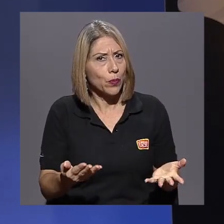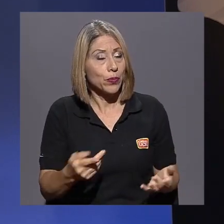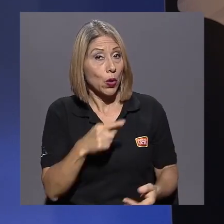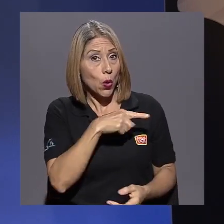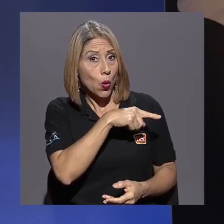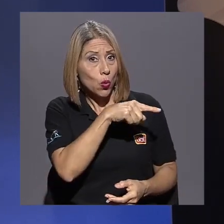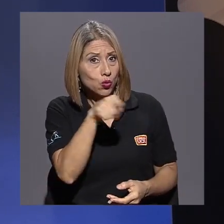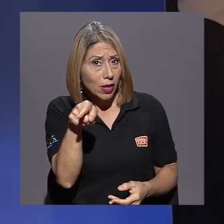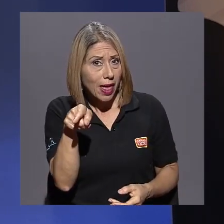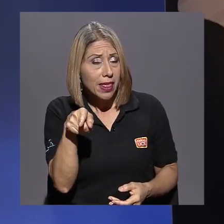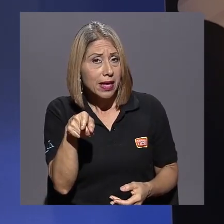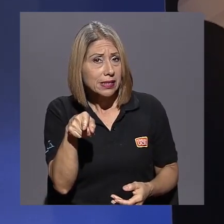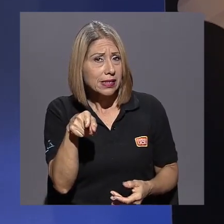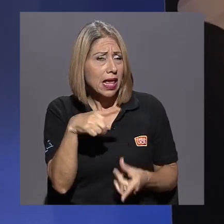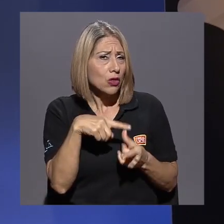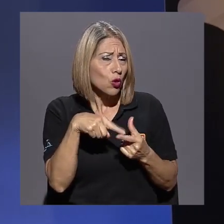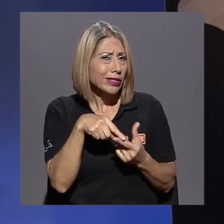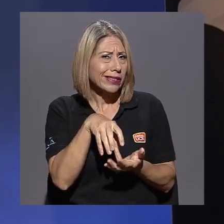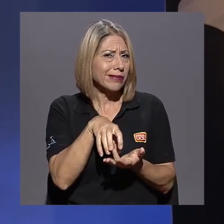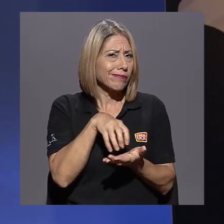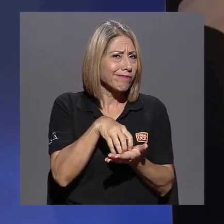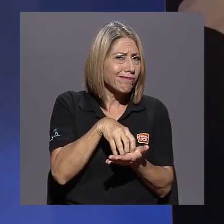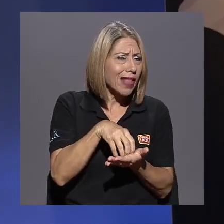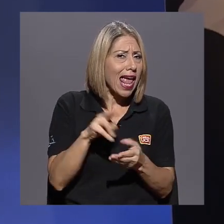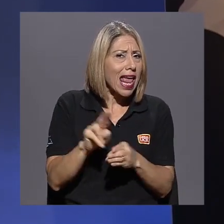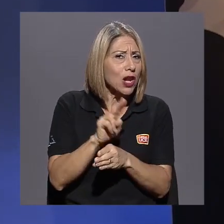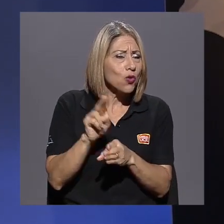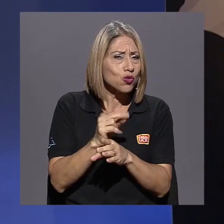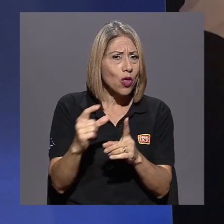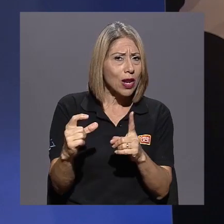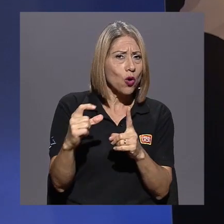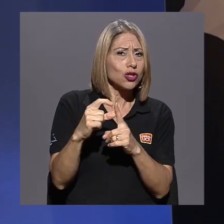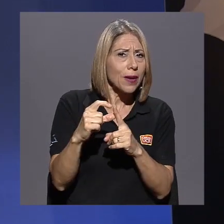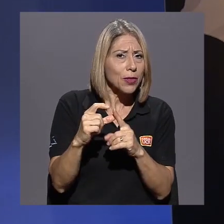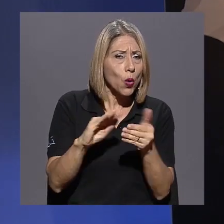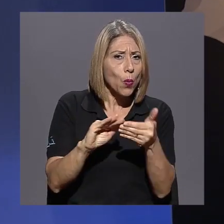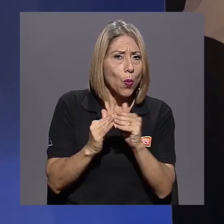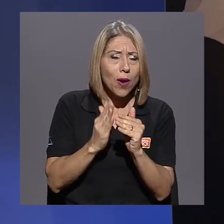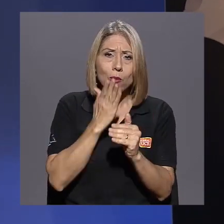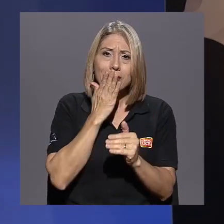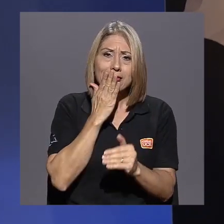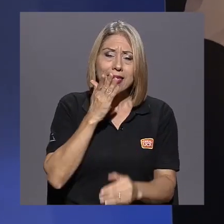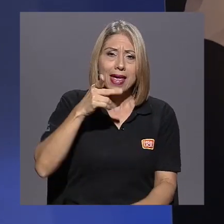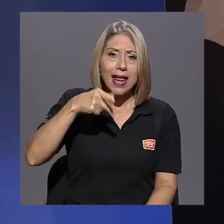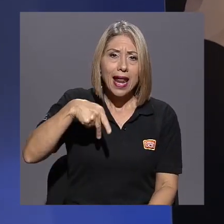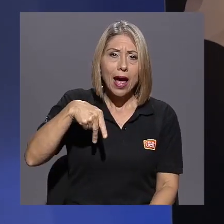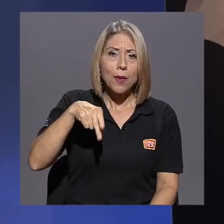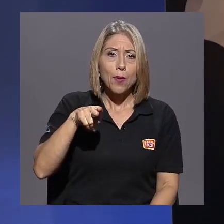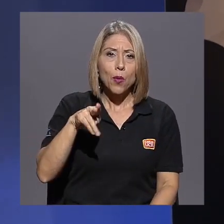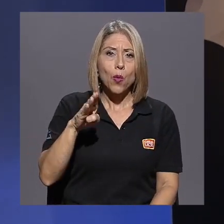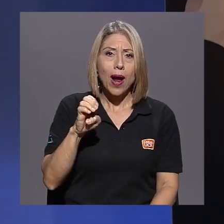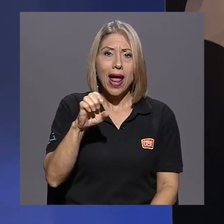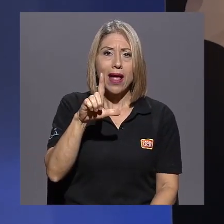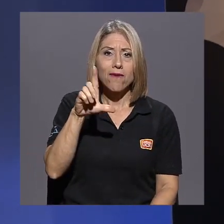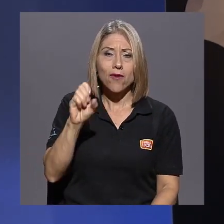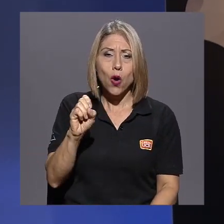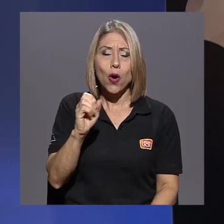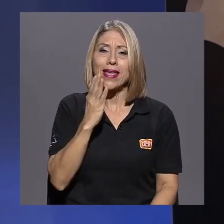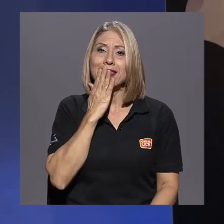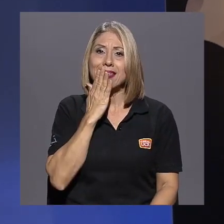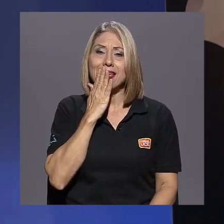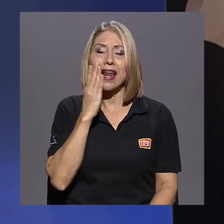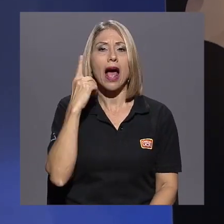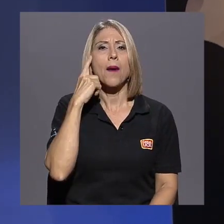caso ustedes pondrían en cuestionamiento el suizo del concepto de pueblo indígena porque el pueblo implica